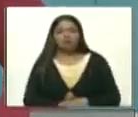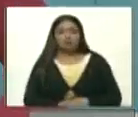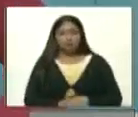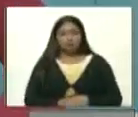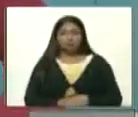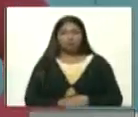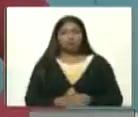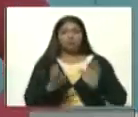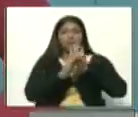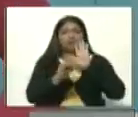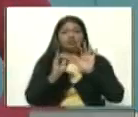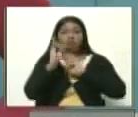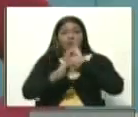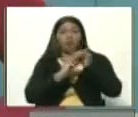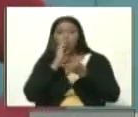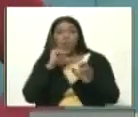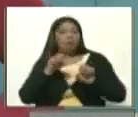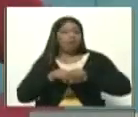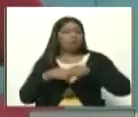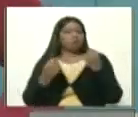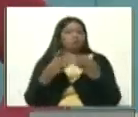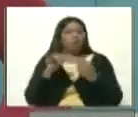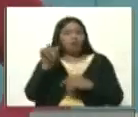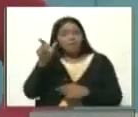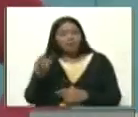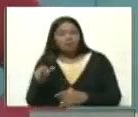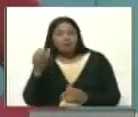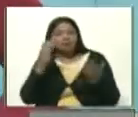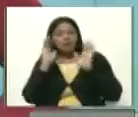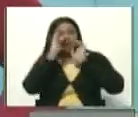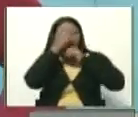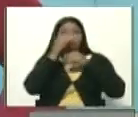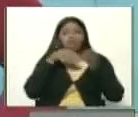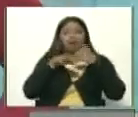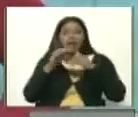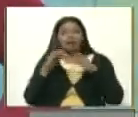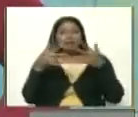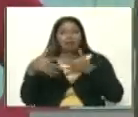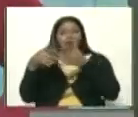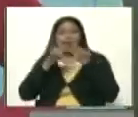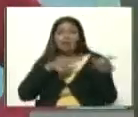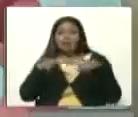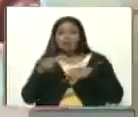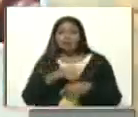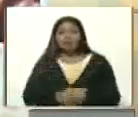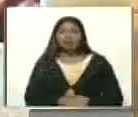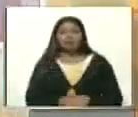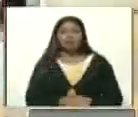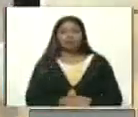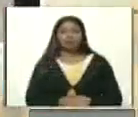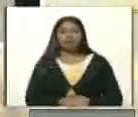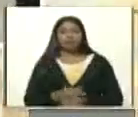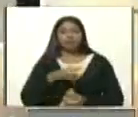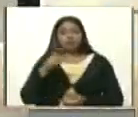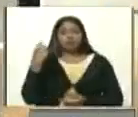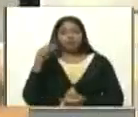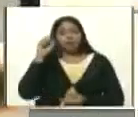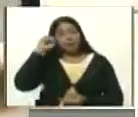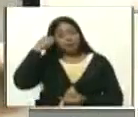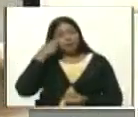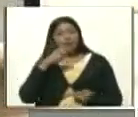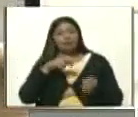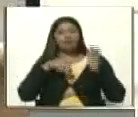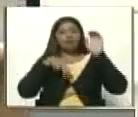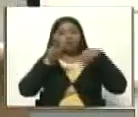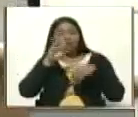vigente y que se buscó simplemente secuestrarlo, llevárselo para Estados Unidos? Sí, debemos recordar, el 12 de junio,